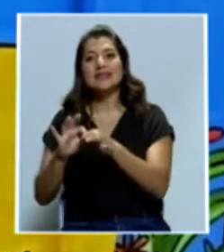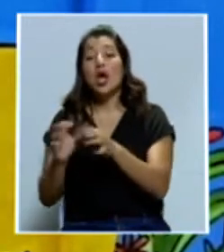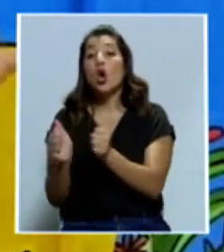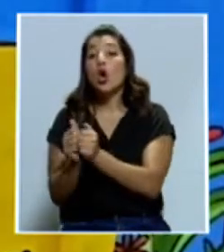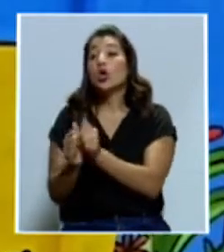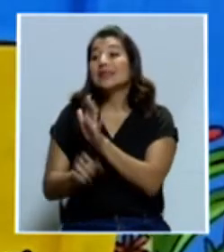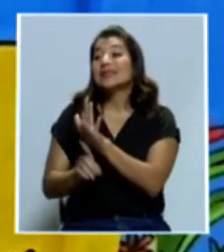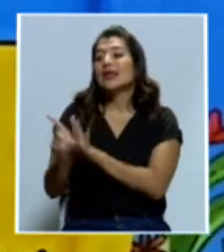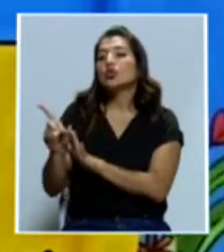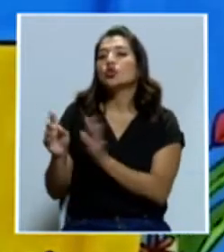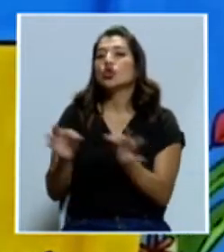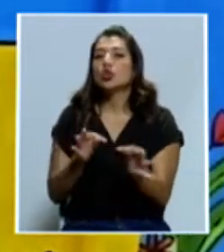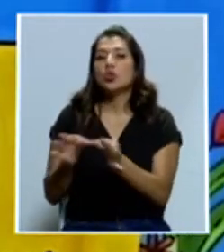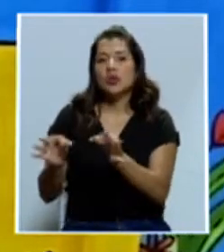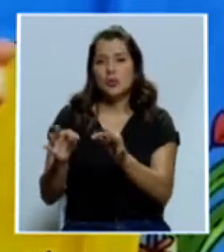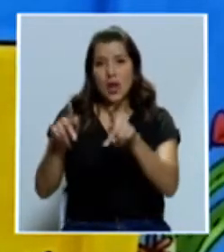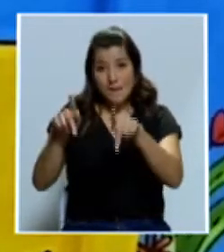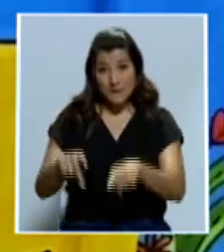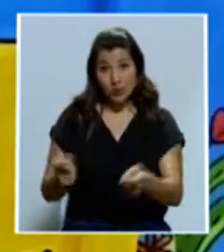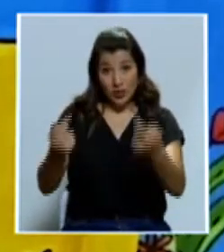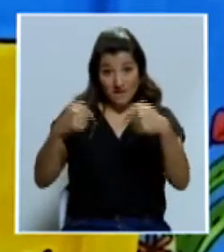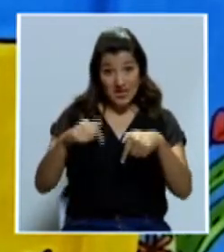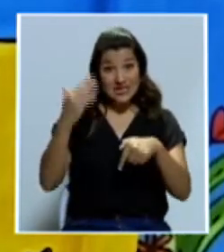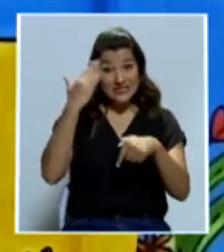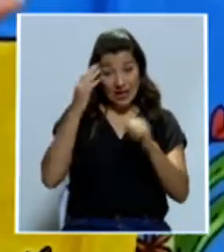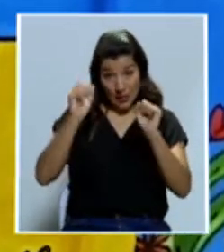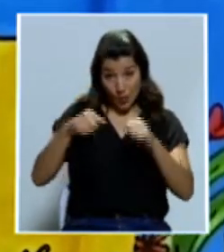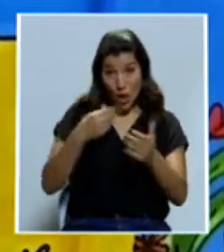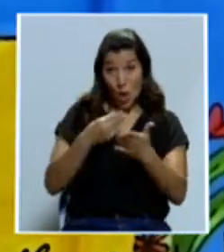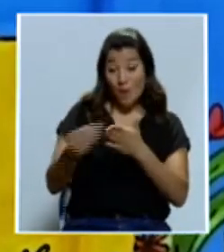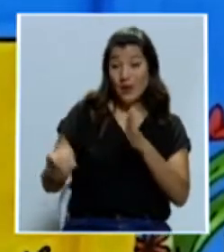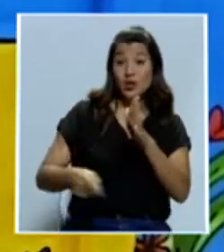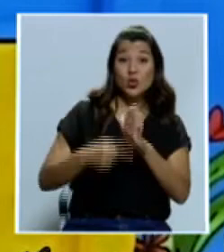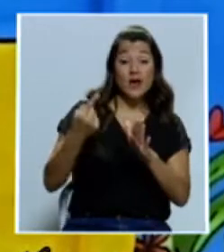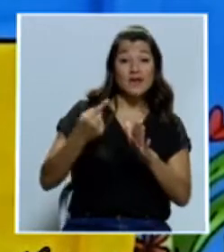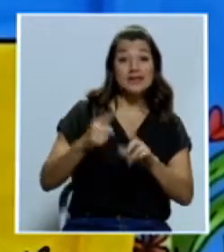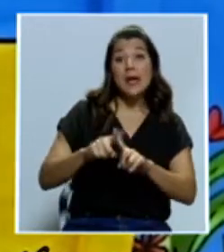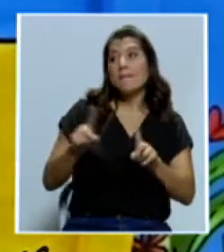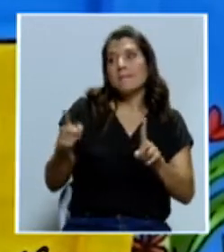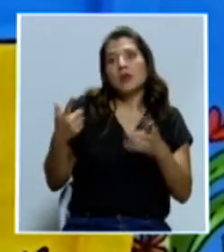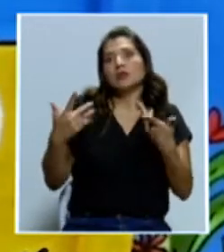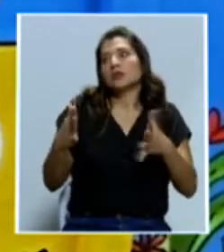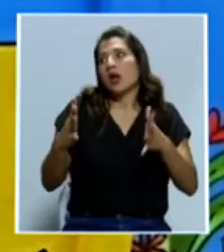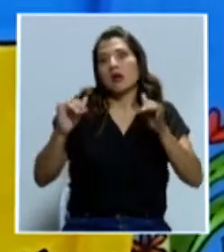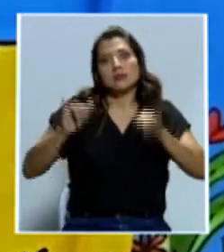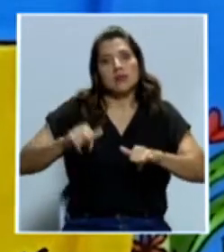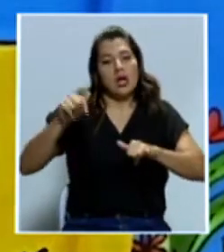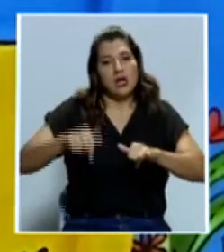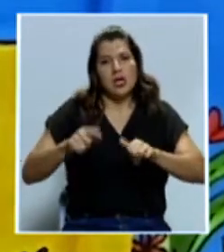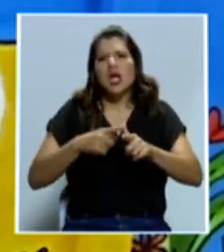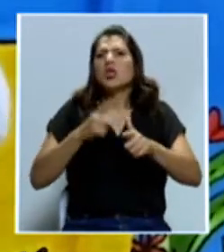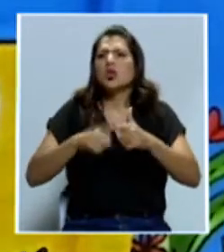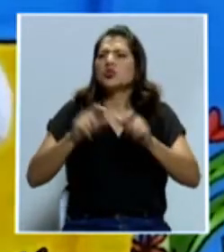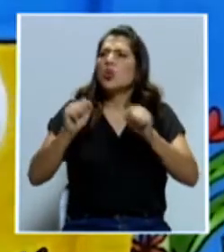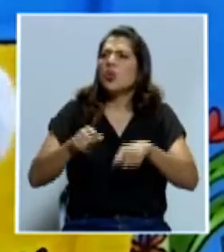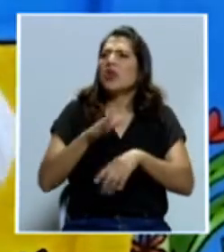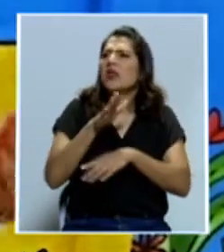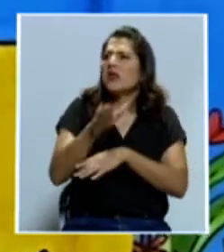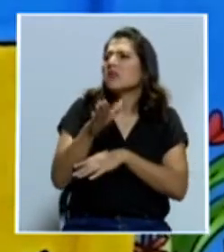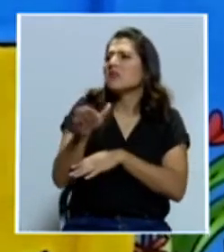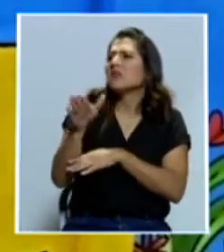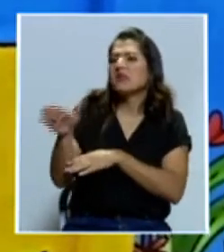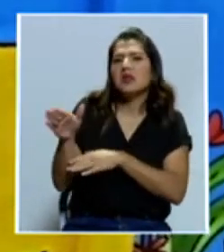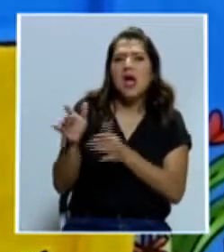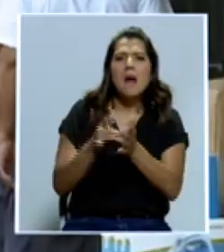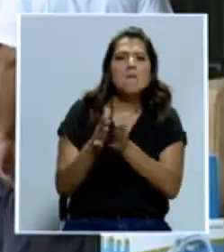turística. Que la gente venga, sabe que puede comprar inmediatamente, pero que ya por venir a la zona se puede desplazar y explotar el